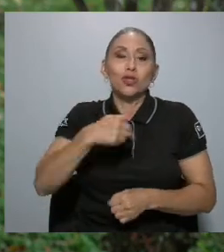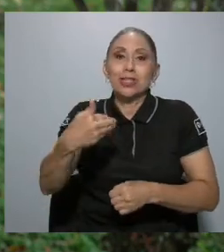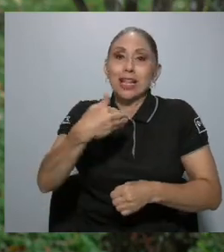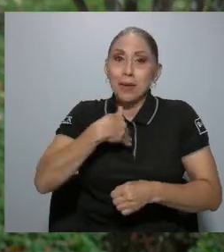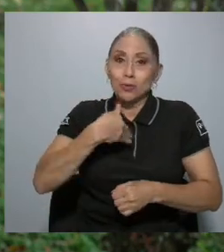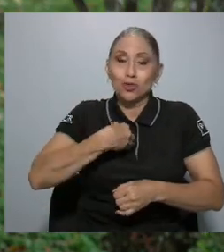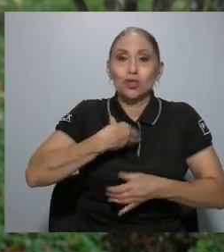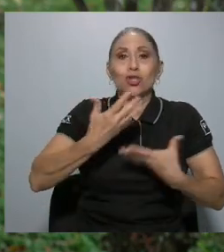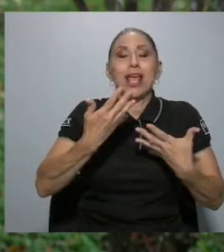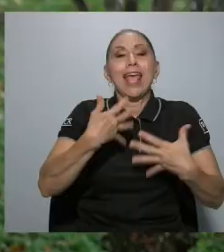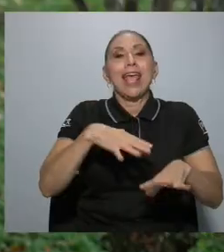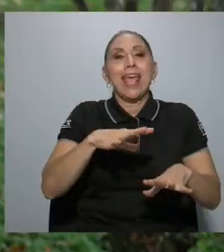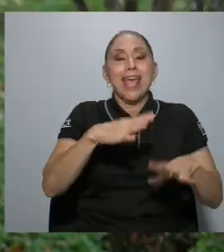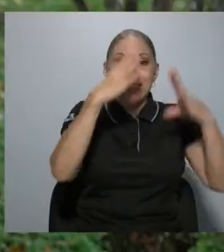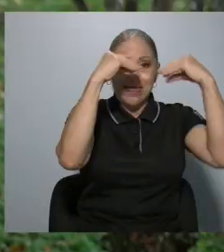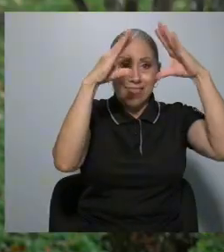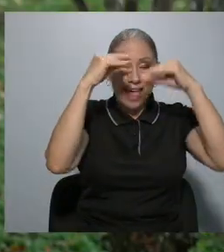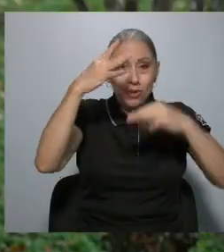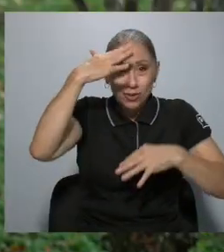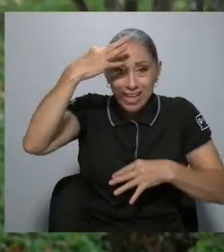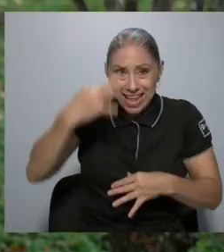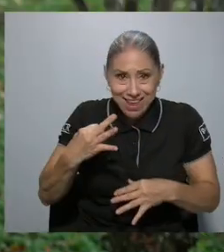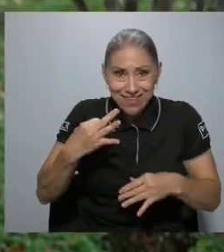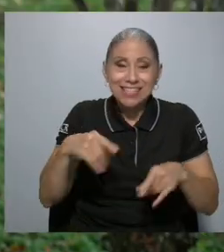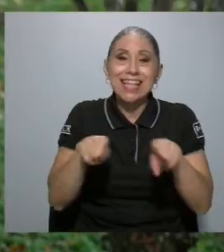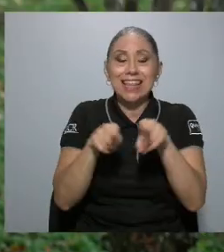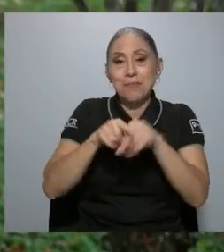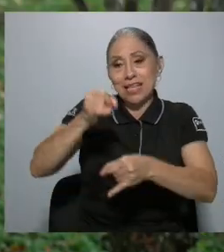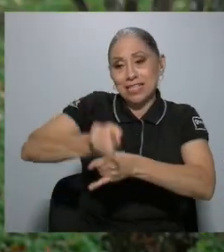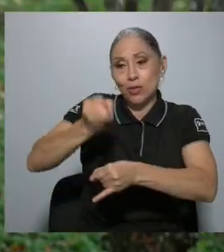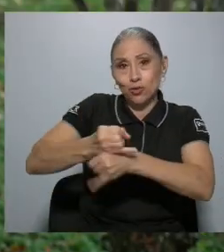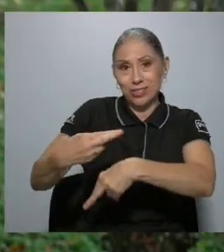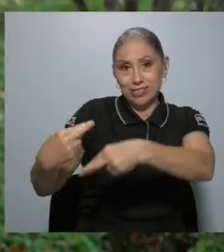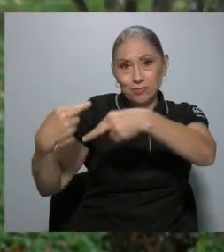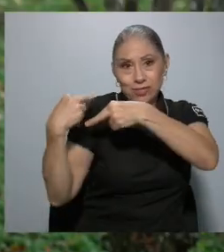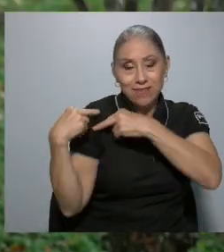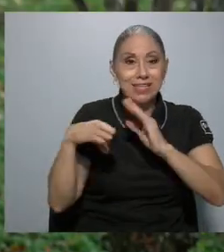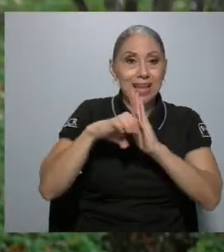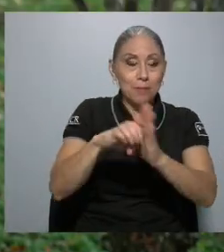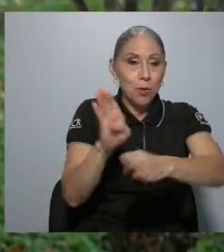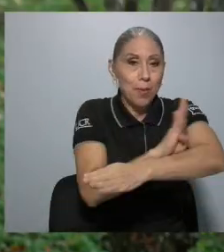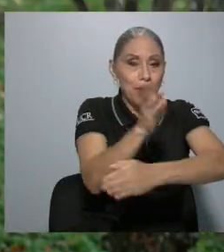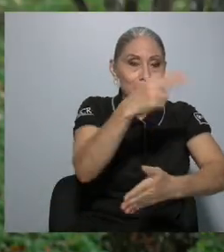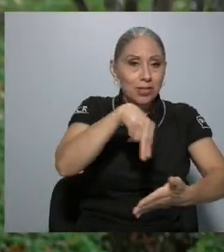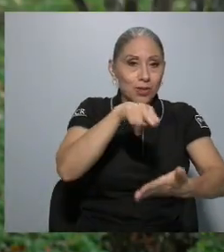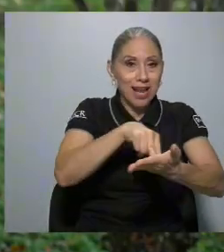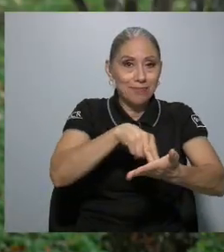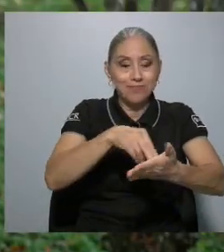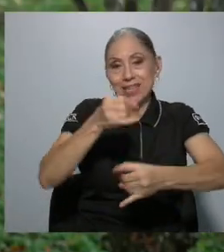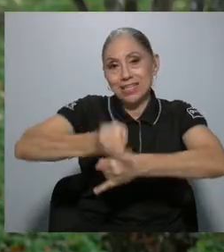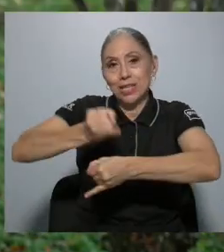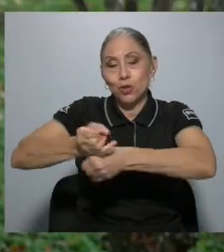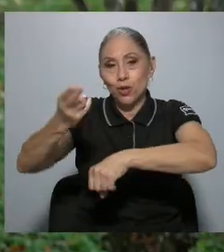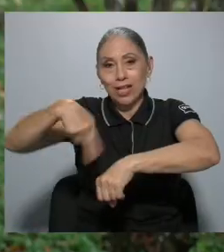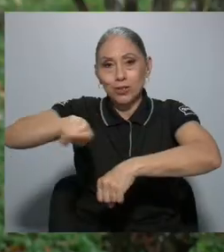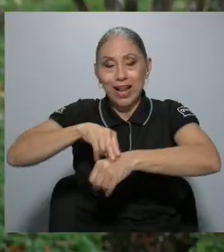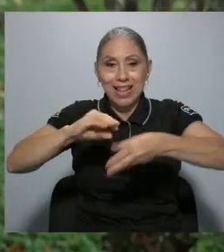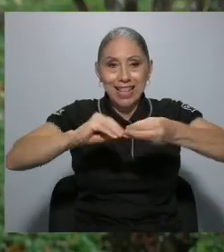e instituciones generadoras de esos datos, como el Banco Central y el Instituto Nacional de Estadísticas y